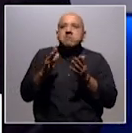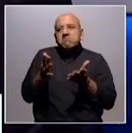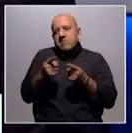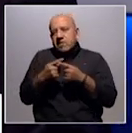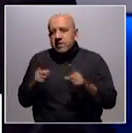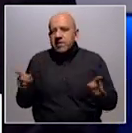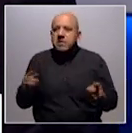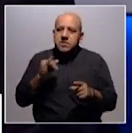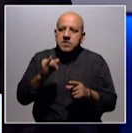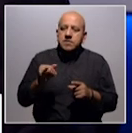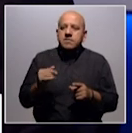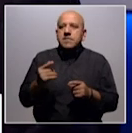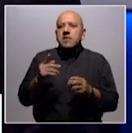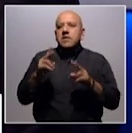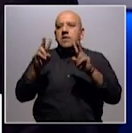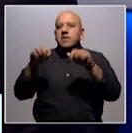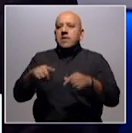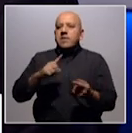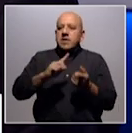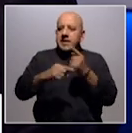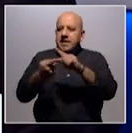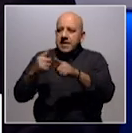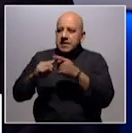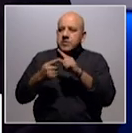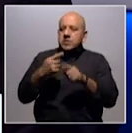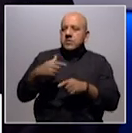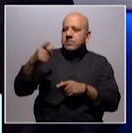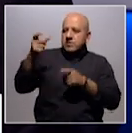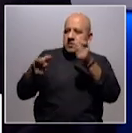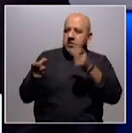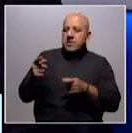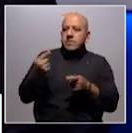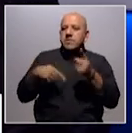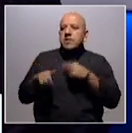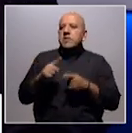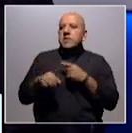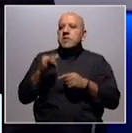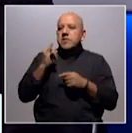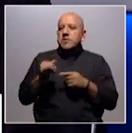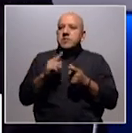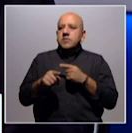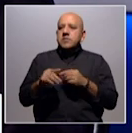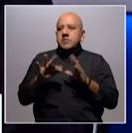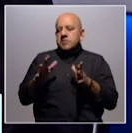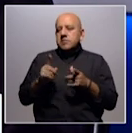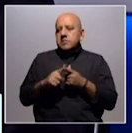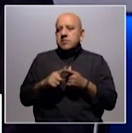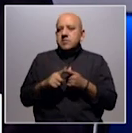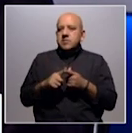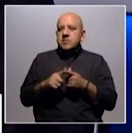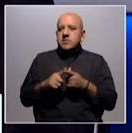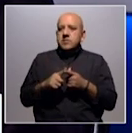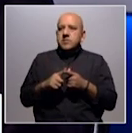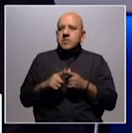verdad en la relación personal pero se lleva bien se lleva bárbaro no al contrario